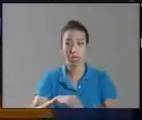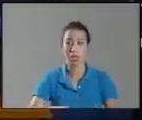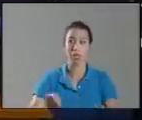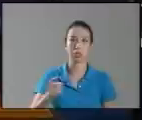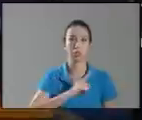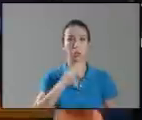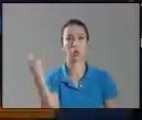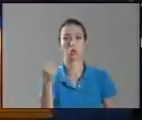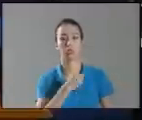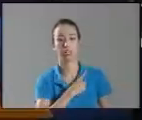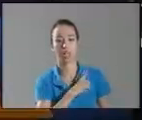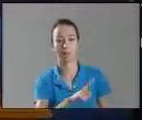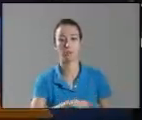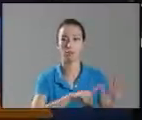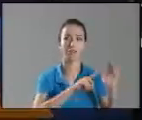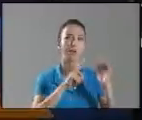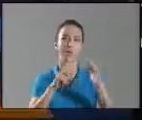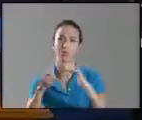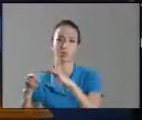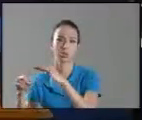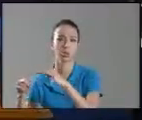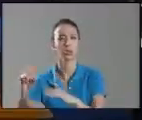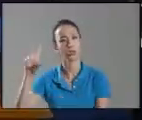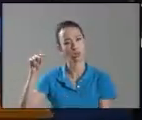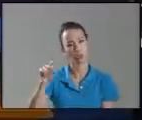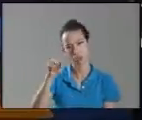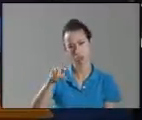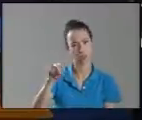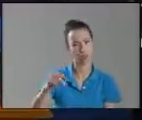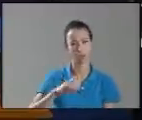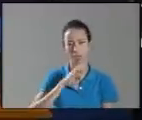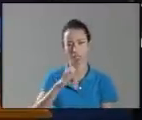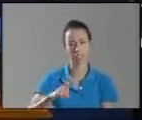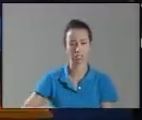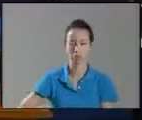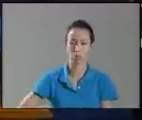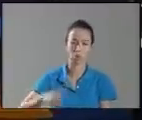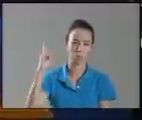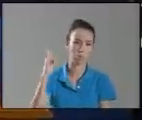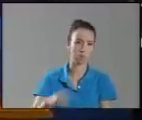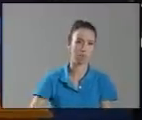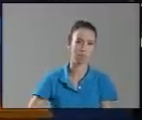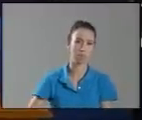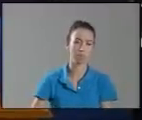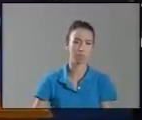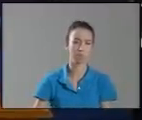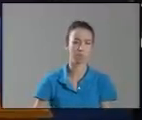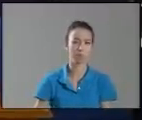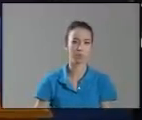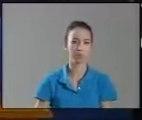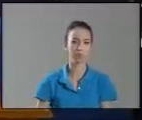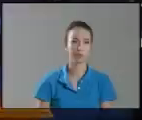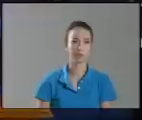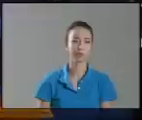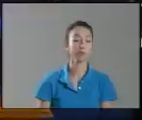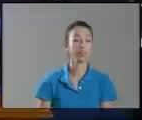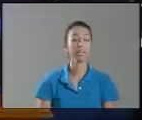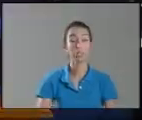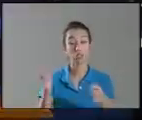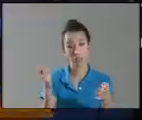prodigios, maravillas, señales, todo eso. Aunque no se trata de un show, por el amor de Dios, tampoco, porque esto no es un circo.